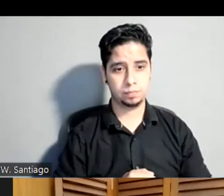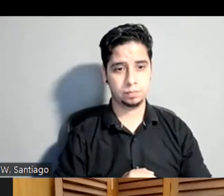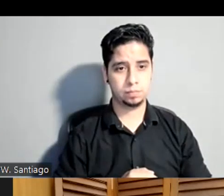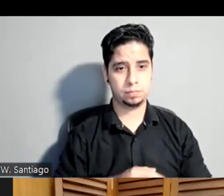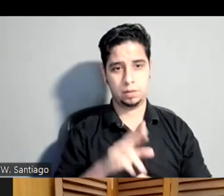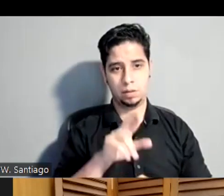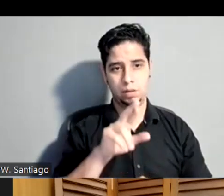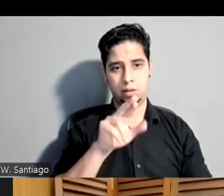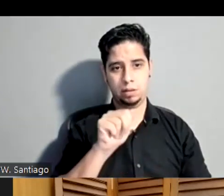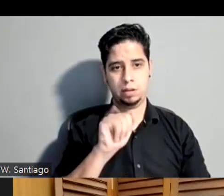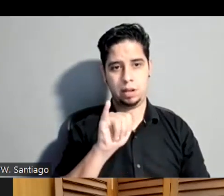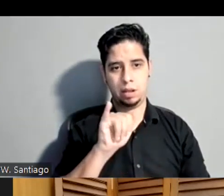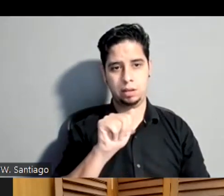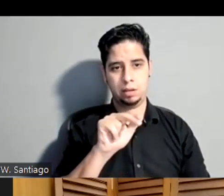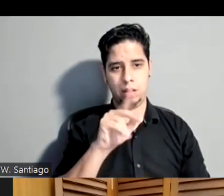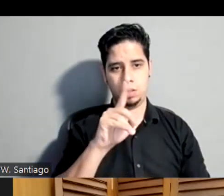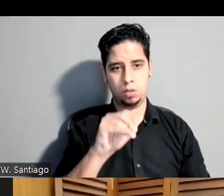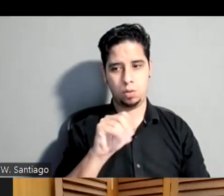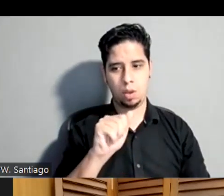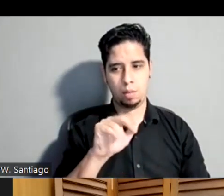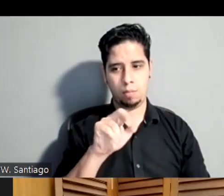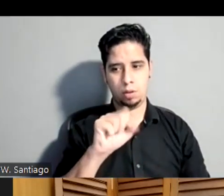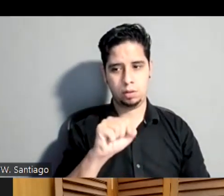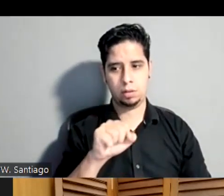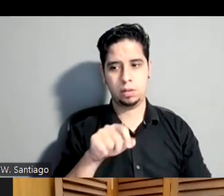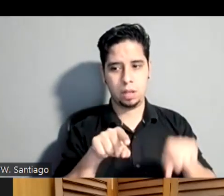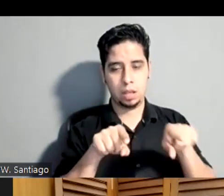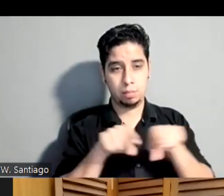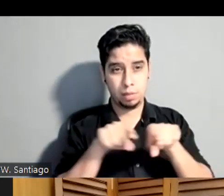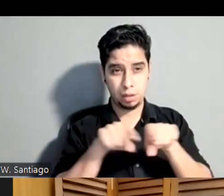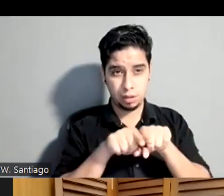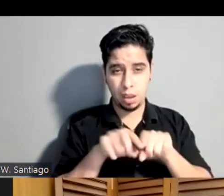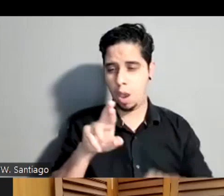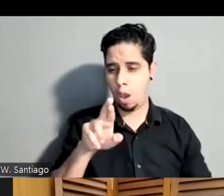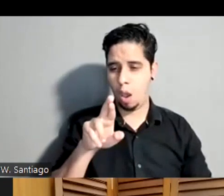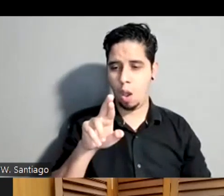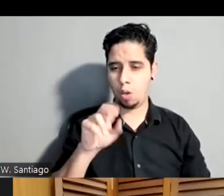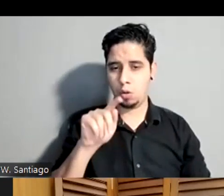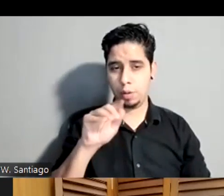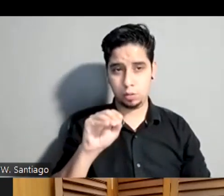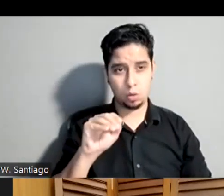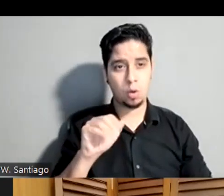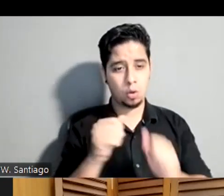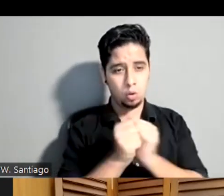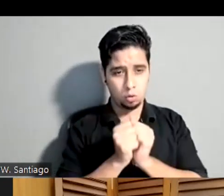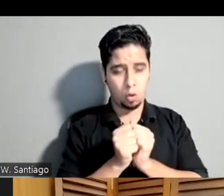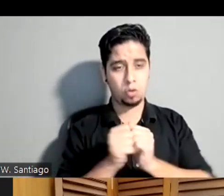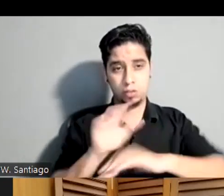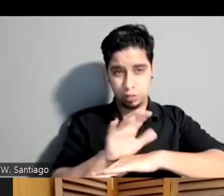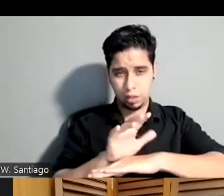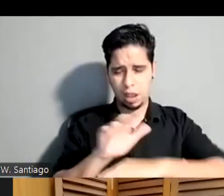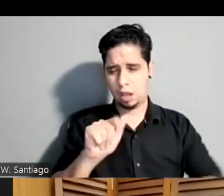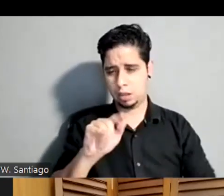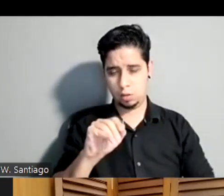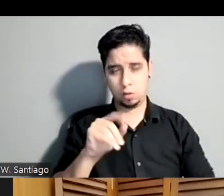teatro, en la sala experimental, Roberto, con la división de cine del Ateneo, en ese momento era José Urraca el que lo